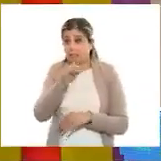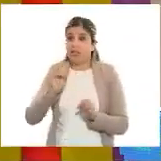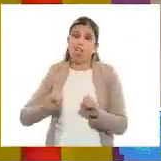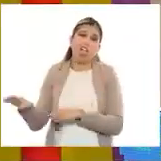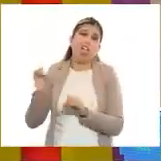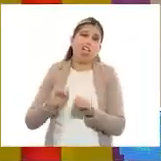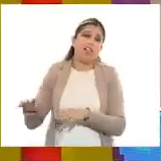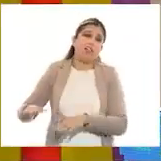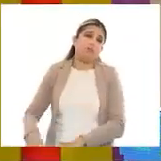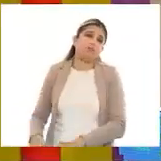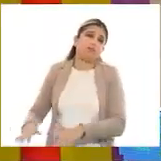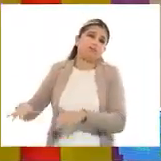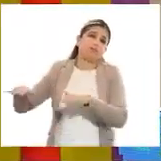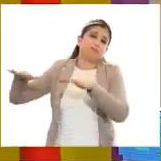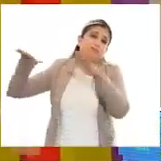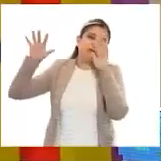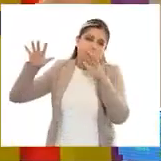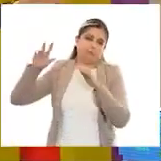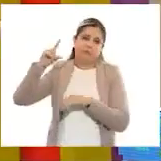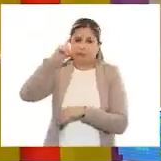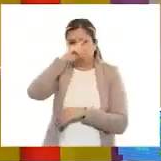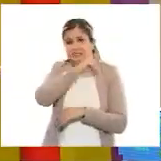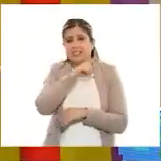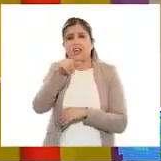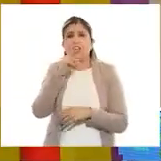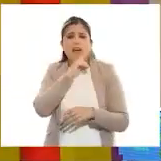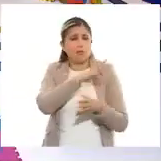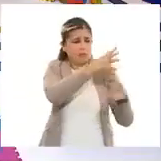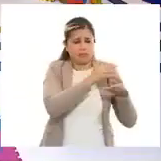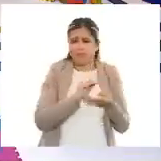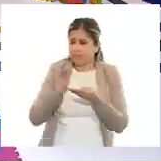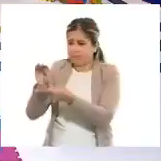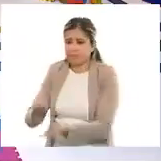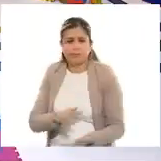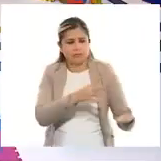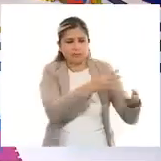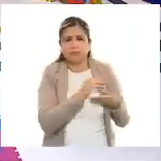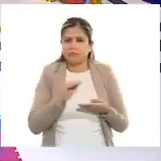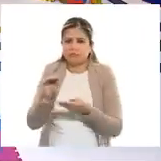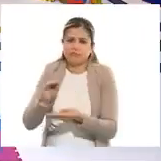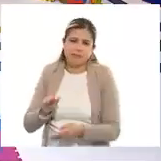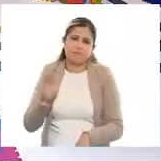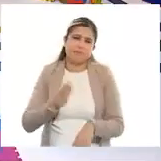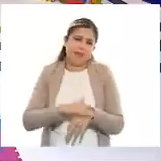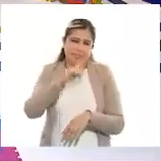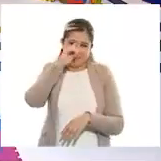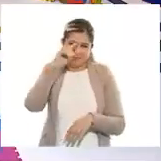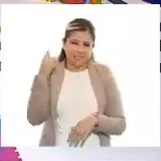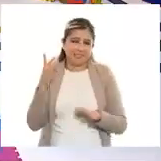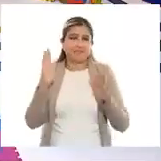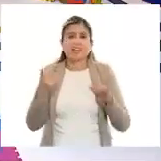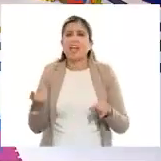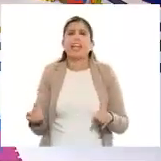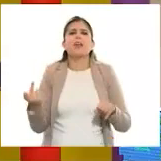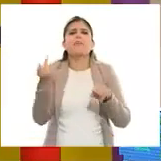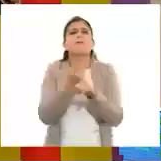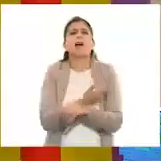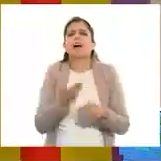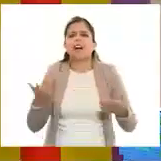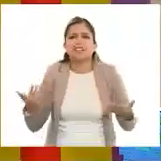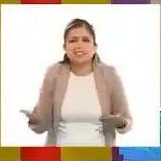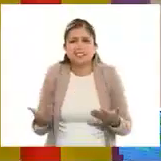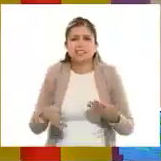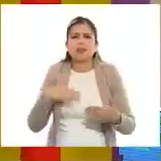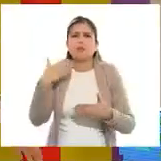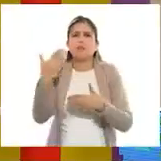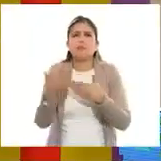a poco, no se nos junta la ropa y se nos va a hacer todo más fácil. Ahora, ¿qué ocurriría? Ya lo hemos platicado. ¿Qué ocurriría si